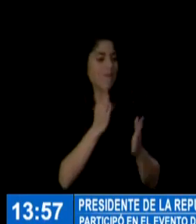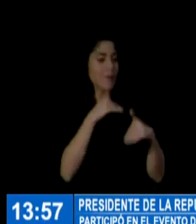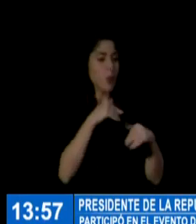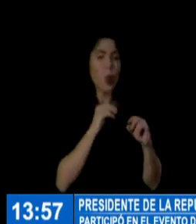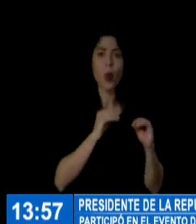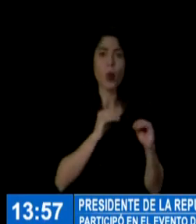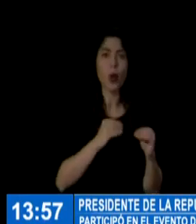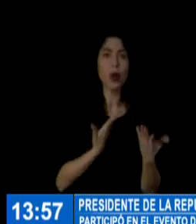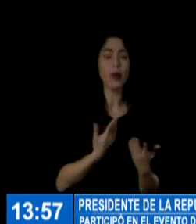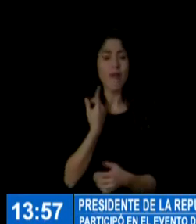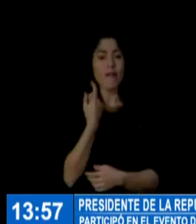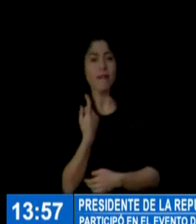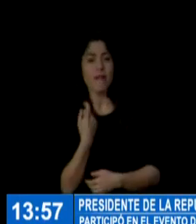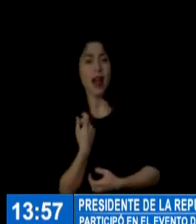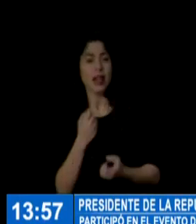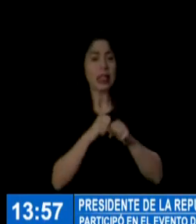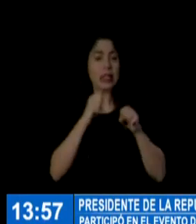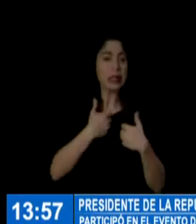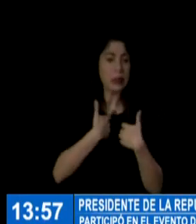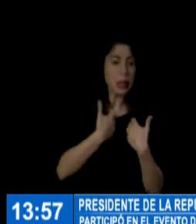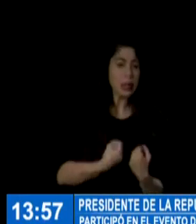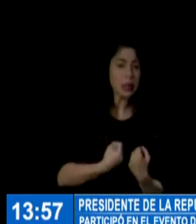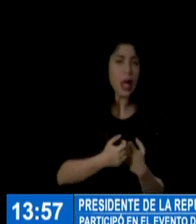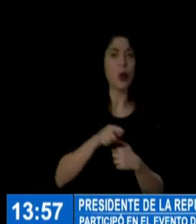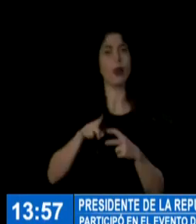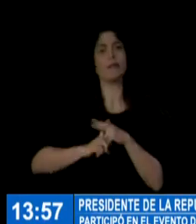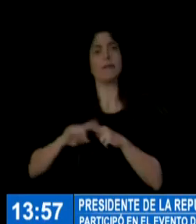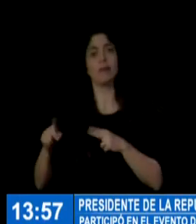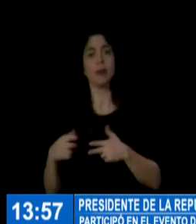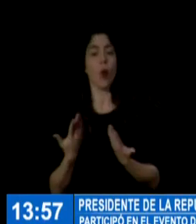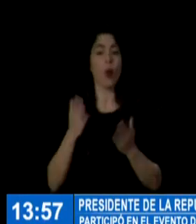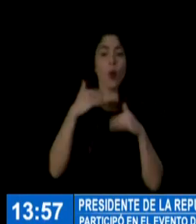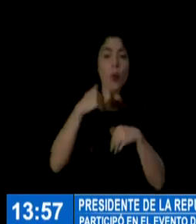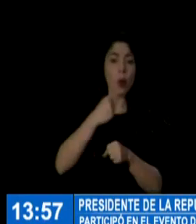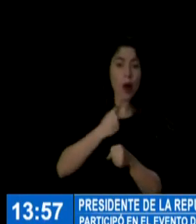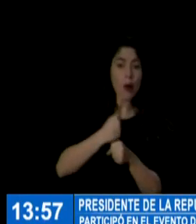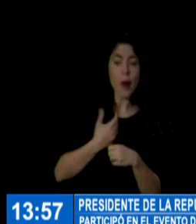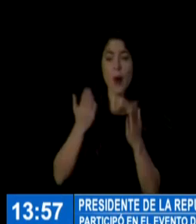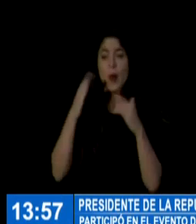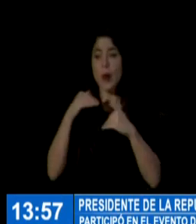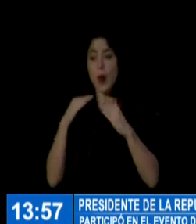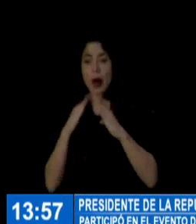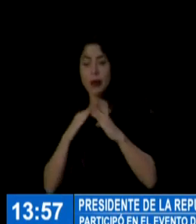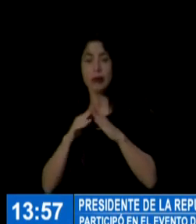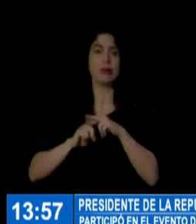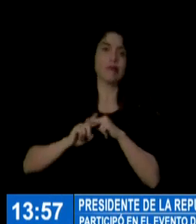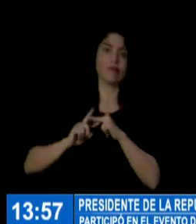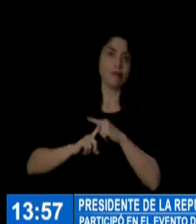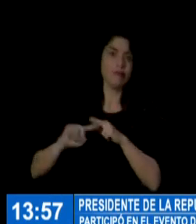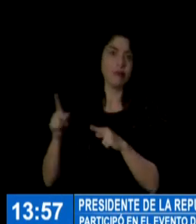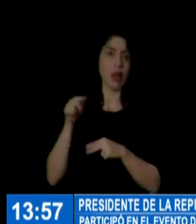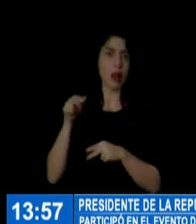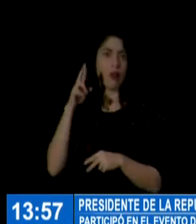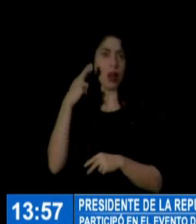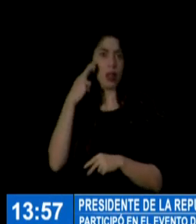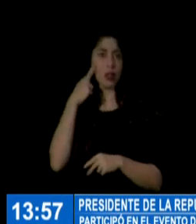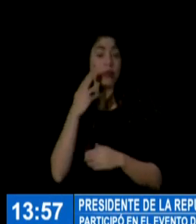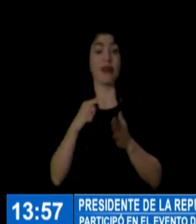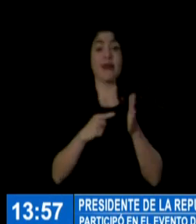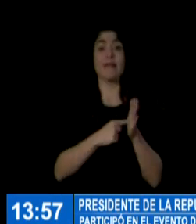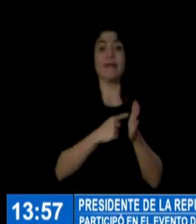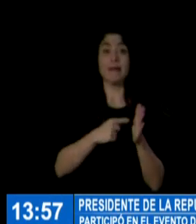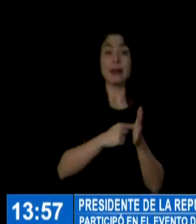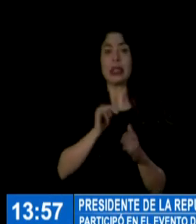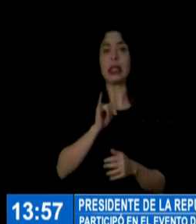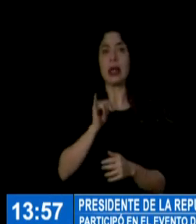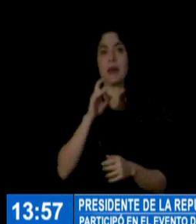educación, por la falta de los sistemas de salud, por la falta de trabajo, la falta de vivienda, y en algunos casos,